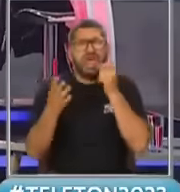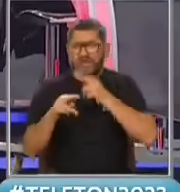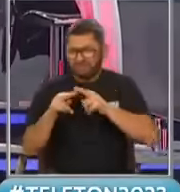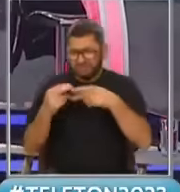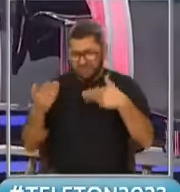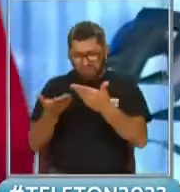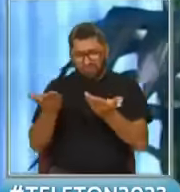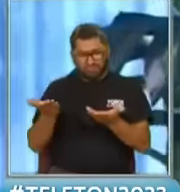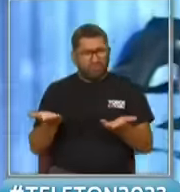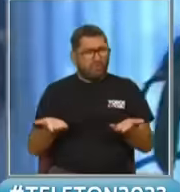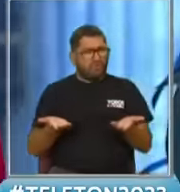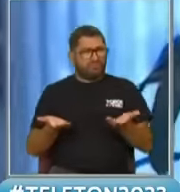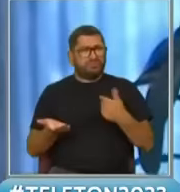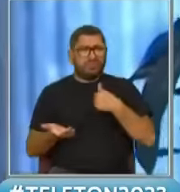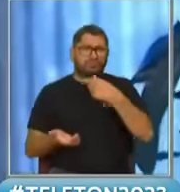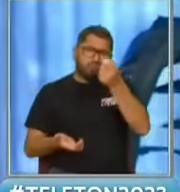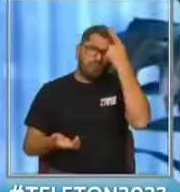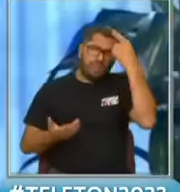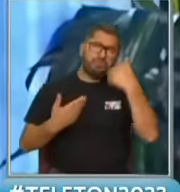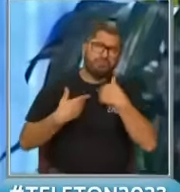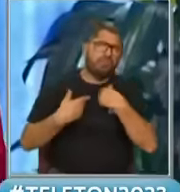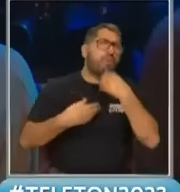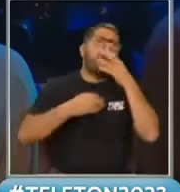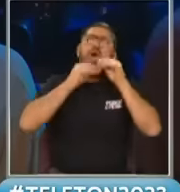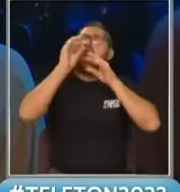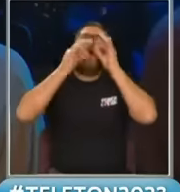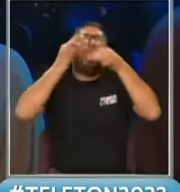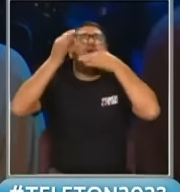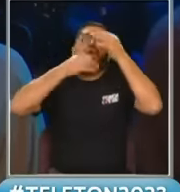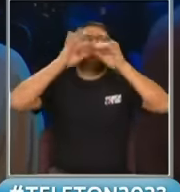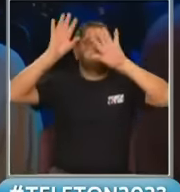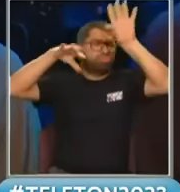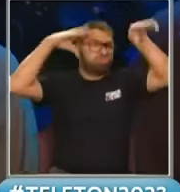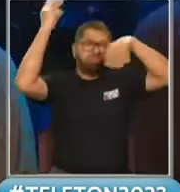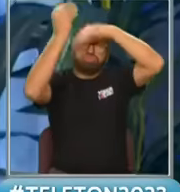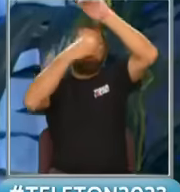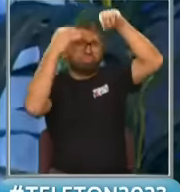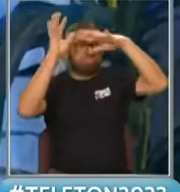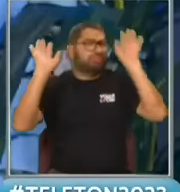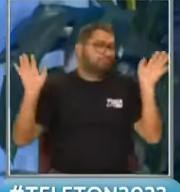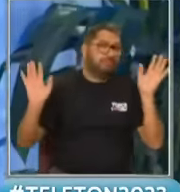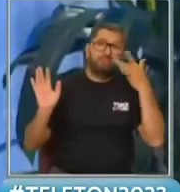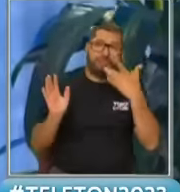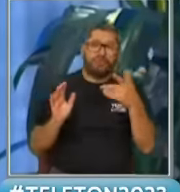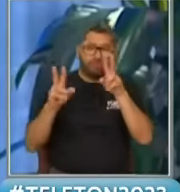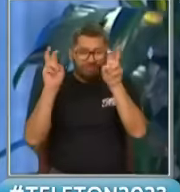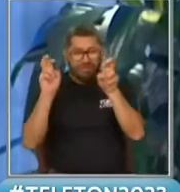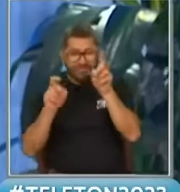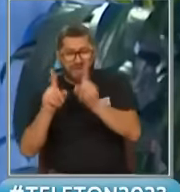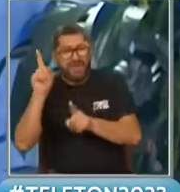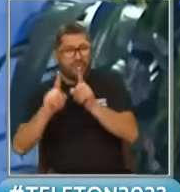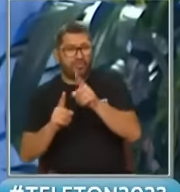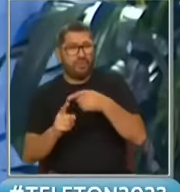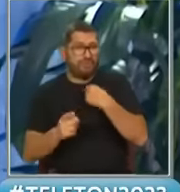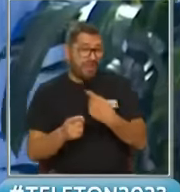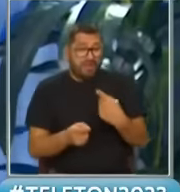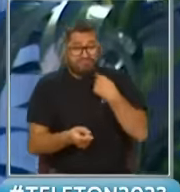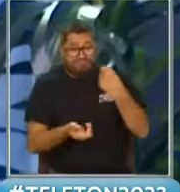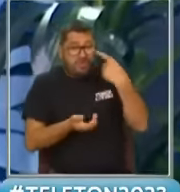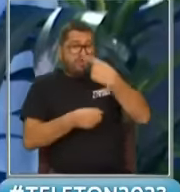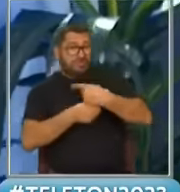tienen que entender que yo soy un poco disperso, ¿ya? Porque algo debió haberme afectado tanto tiempo.